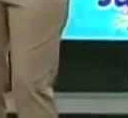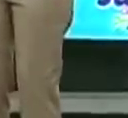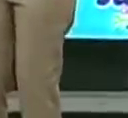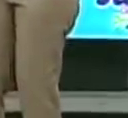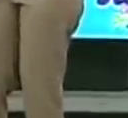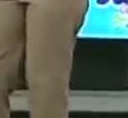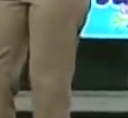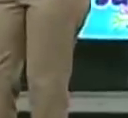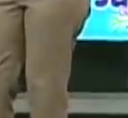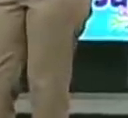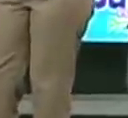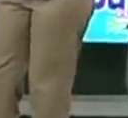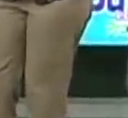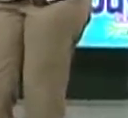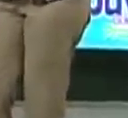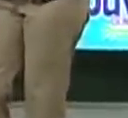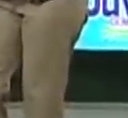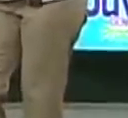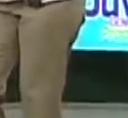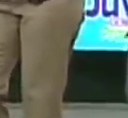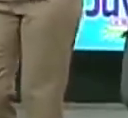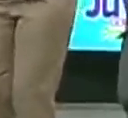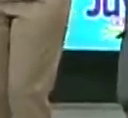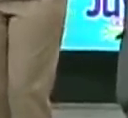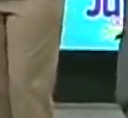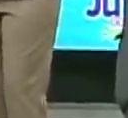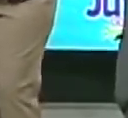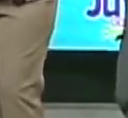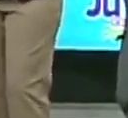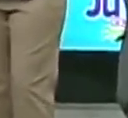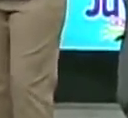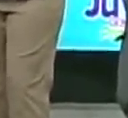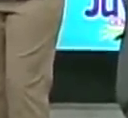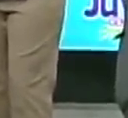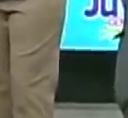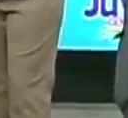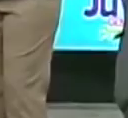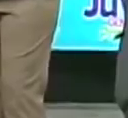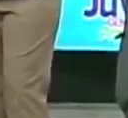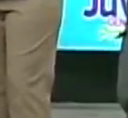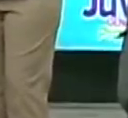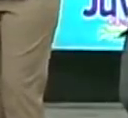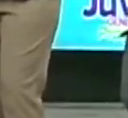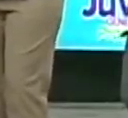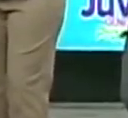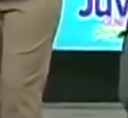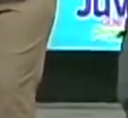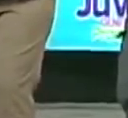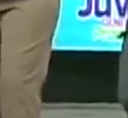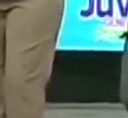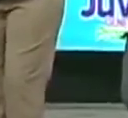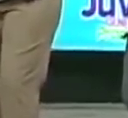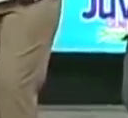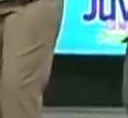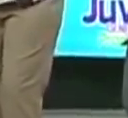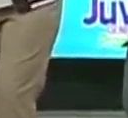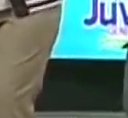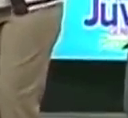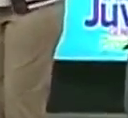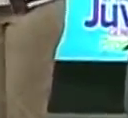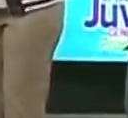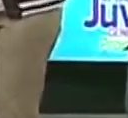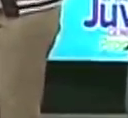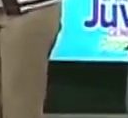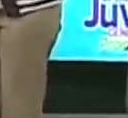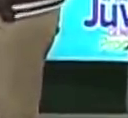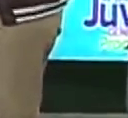el clas. Y somos Venezuela, movimiento de paz y vida, llevando alegría. Chamba juvenil en la calle todos los días, mi